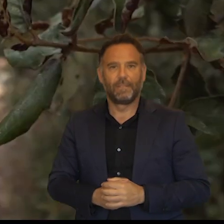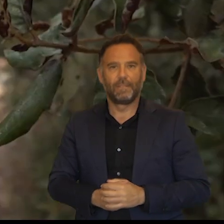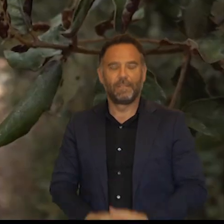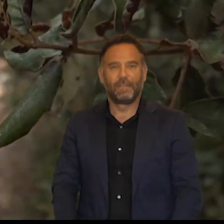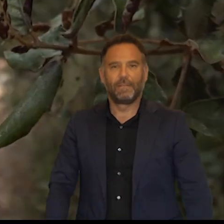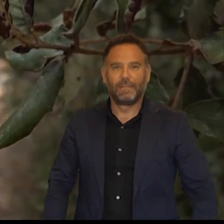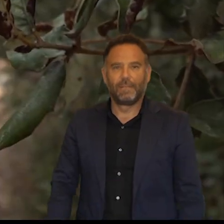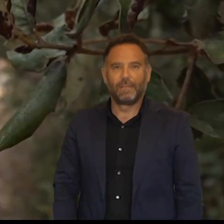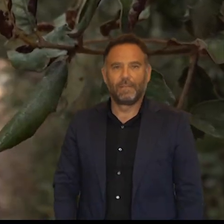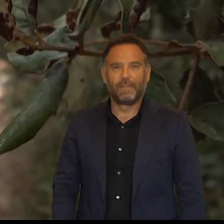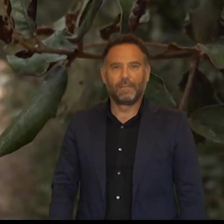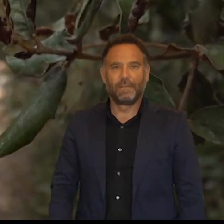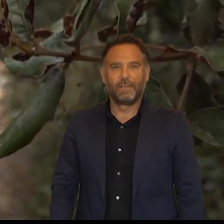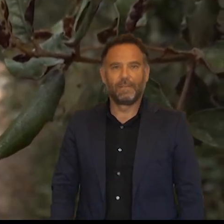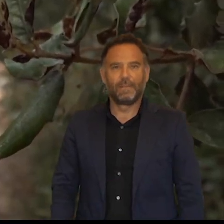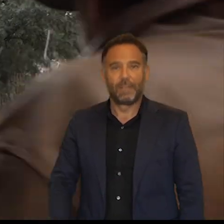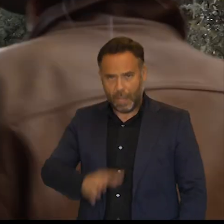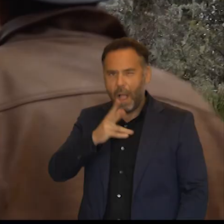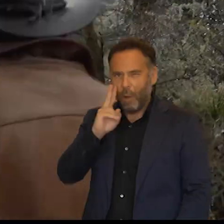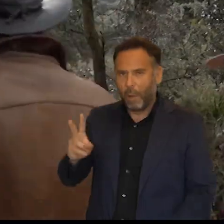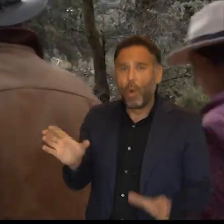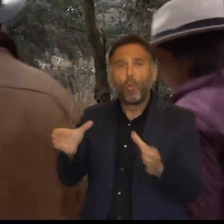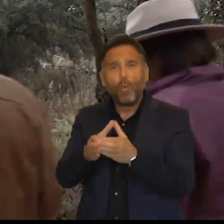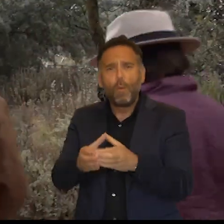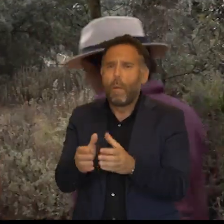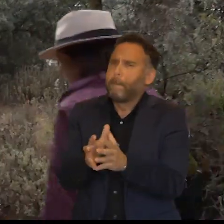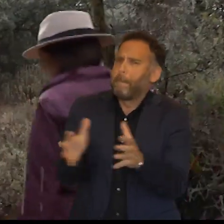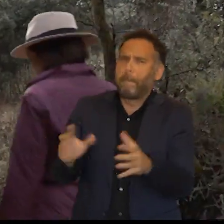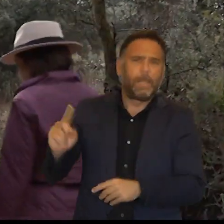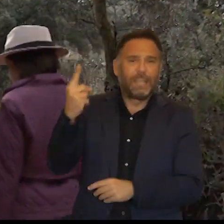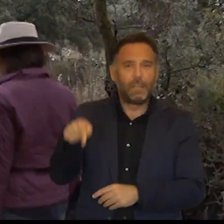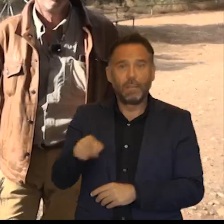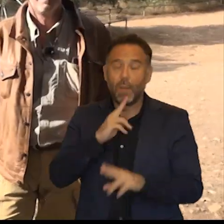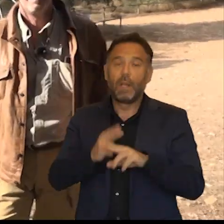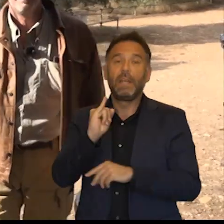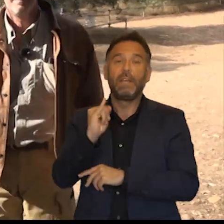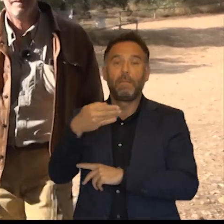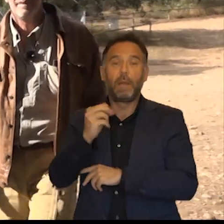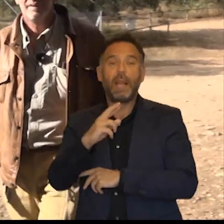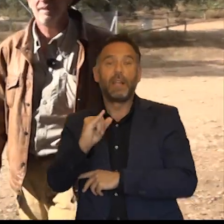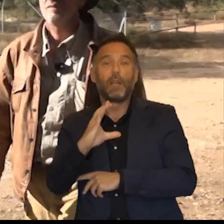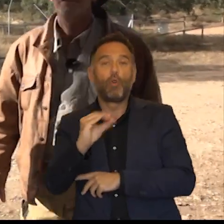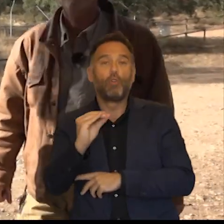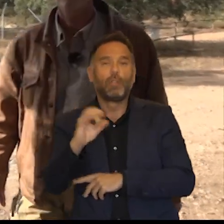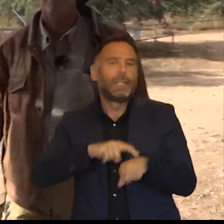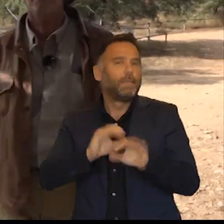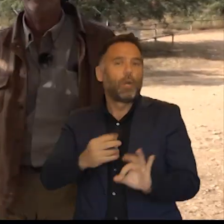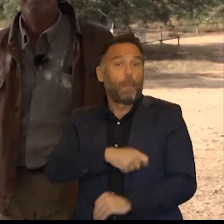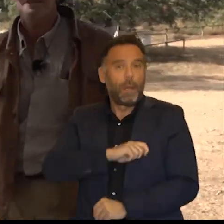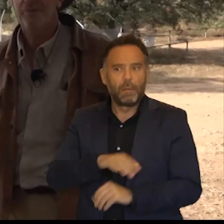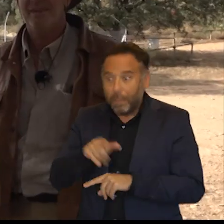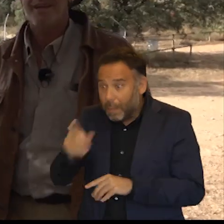Yeah. Ahora vamos a ver la manada más grande que tenemos, los ibéricos. Los ibéricos. Mira, un cachorrito. Ese es el